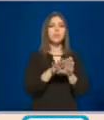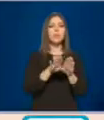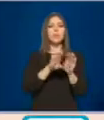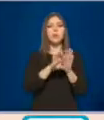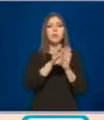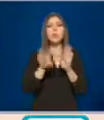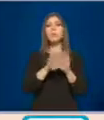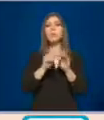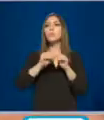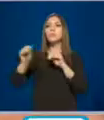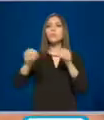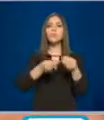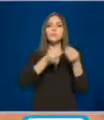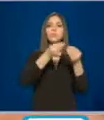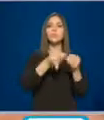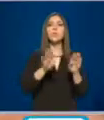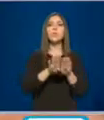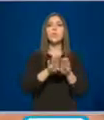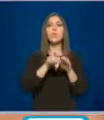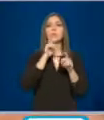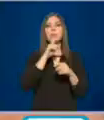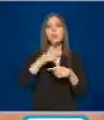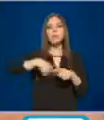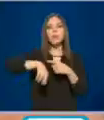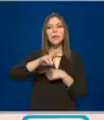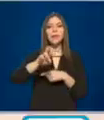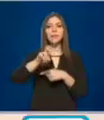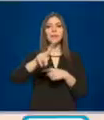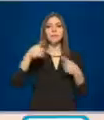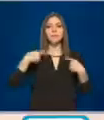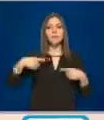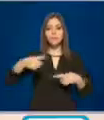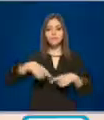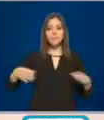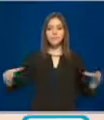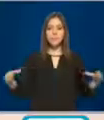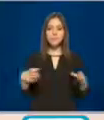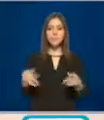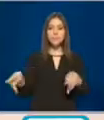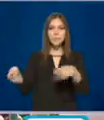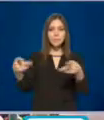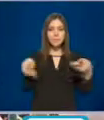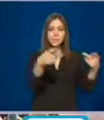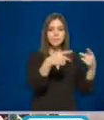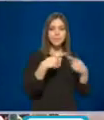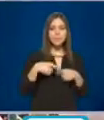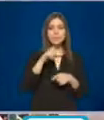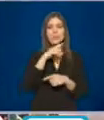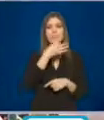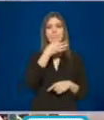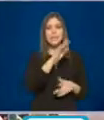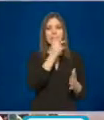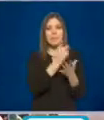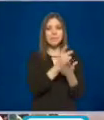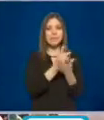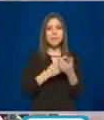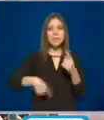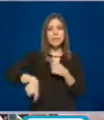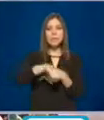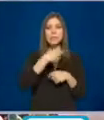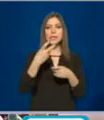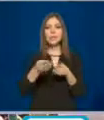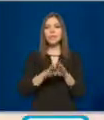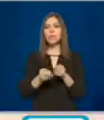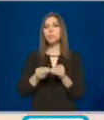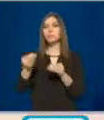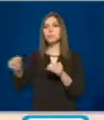fiestas, a través de la red de vendedoras que se vaya Que se va generando formando. ahí por otras fiestas. Y esa es la manera en cómo haces